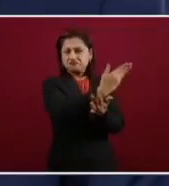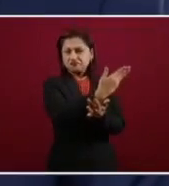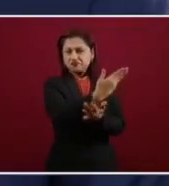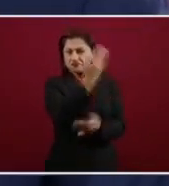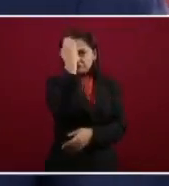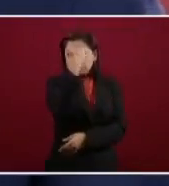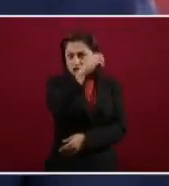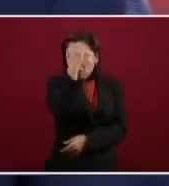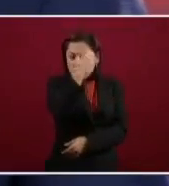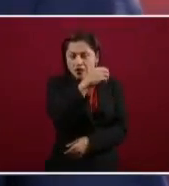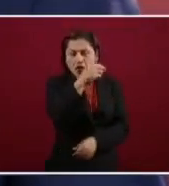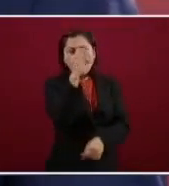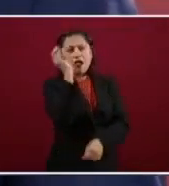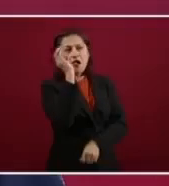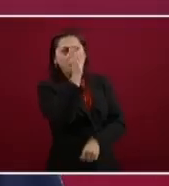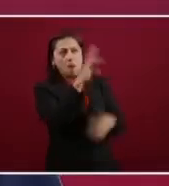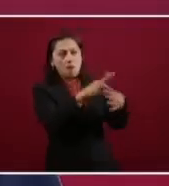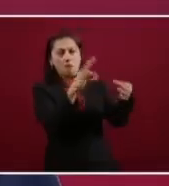a opinar